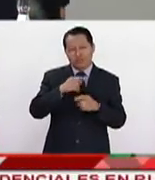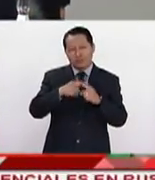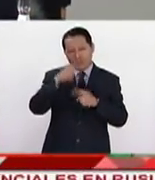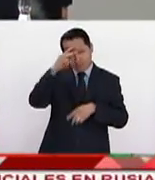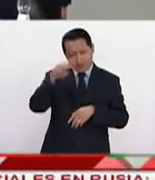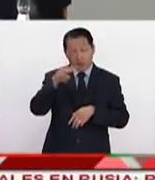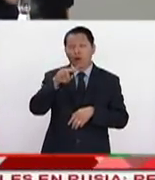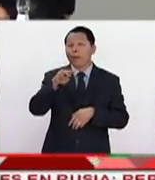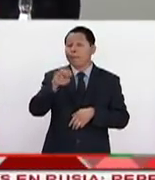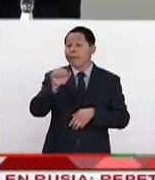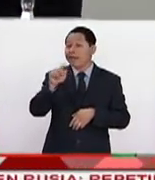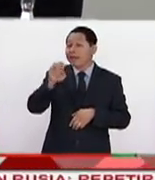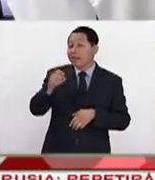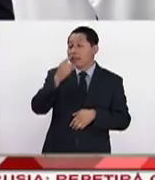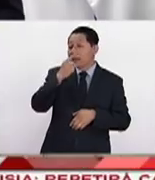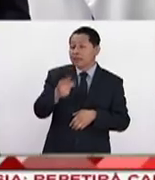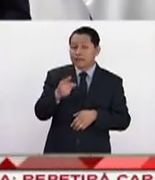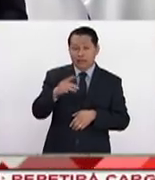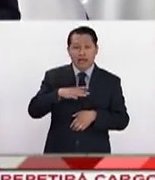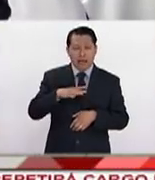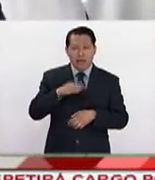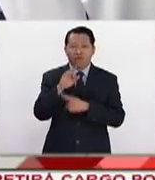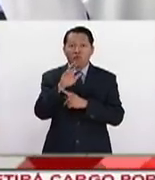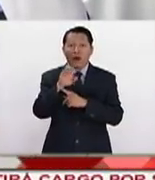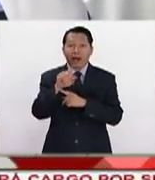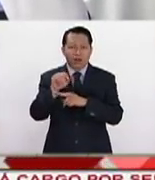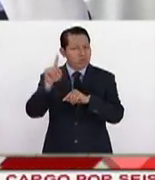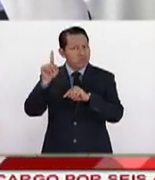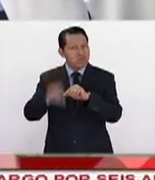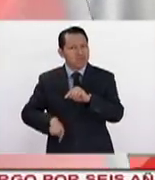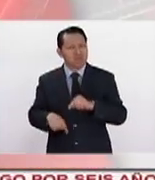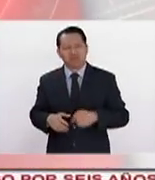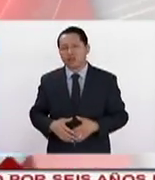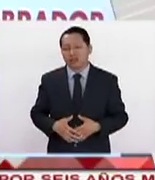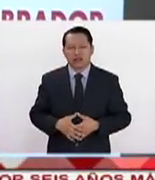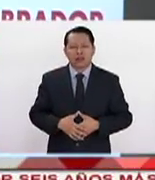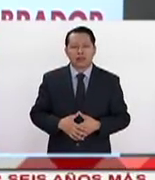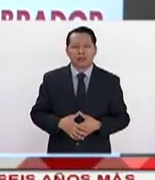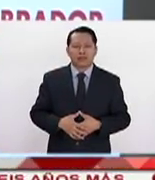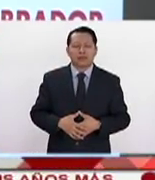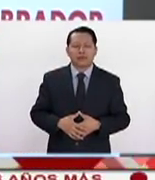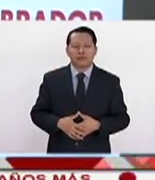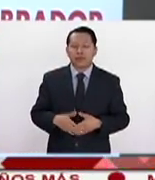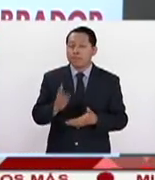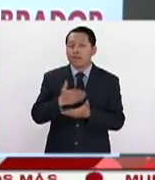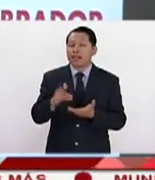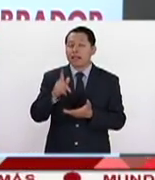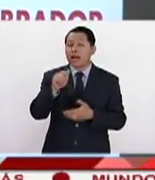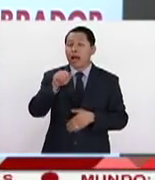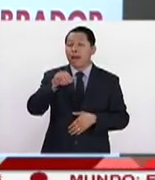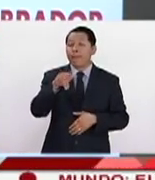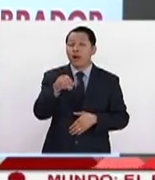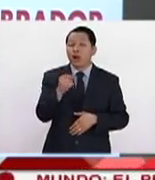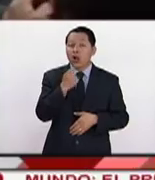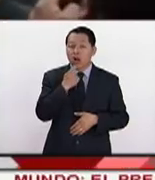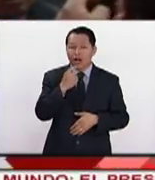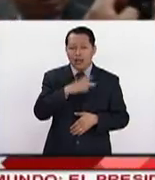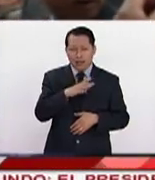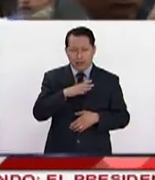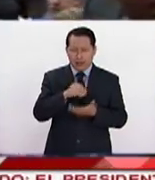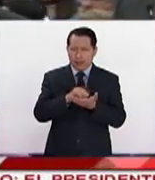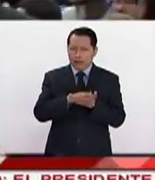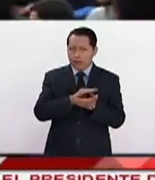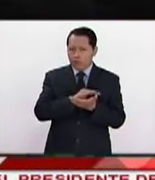Antonio Meade propuso quitar el fuero a servidores públicos. Por su parte, Andrés Manuel López Obrador se registró